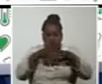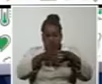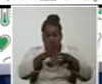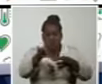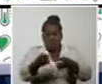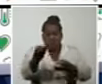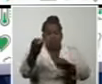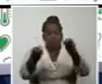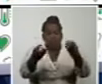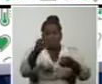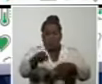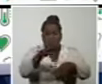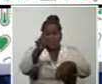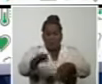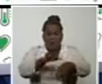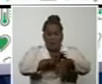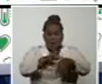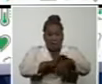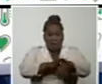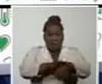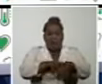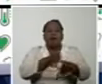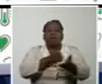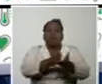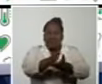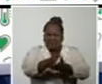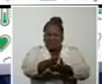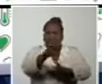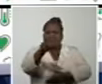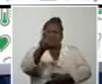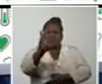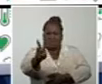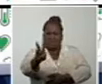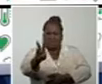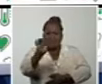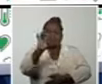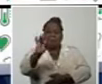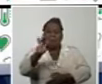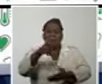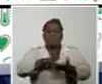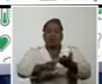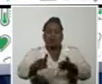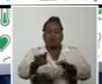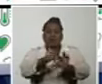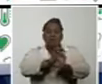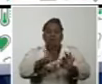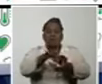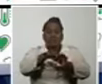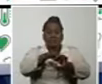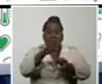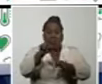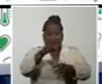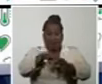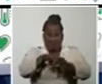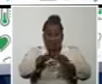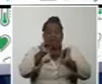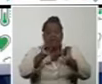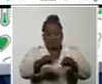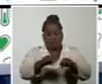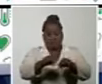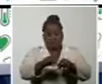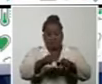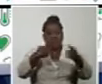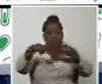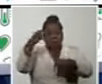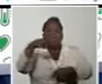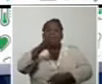se mantenían activos 13 en 7 provincias y el municipio especial Isla de la Juventud. Y en la jornada del viernes de ayer